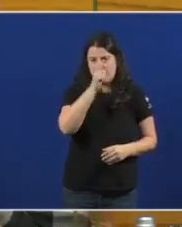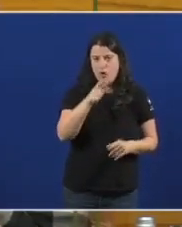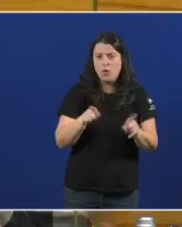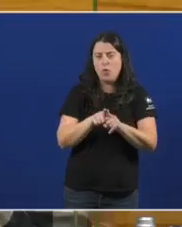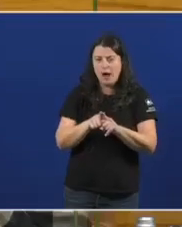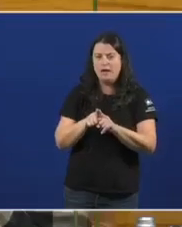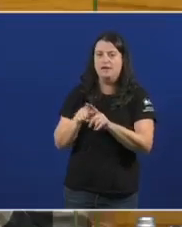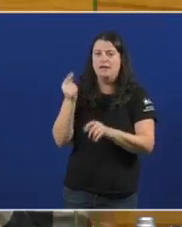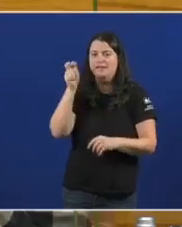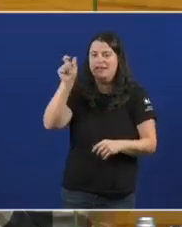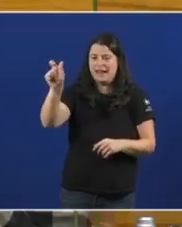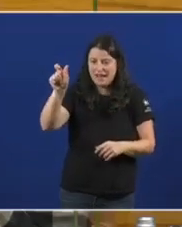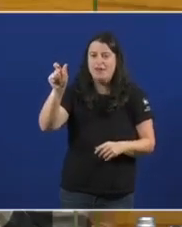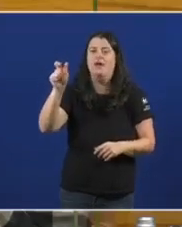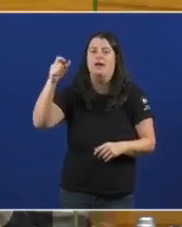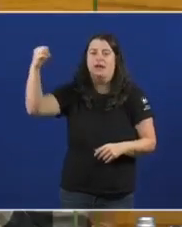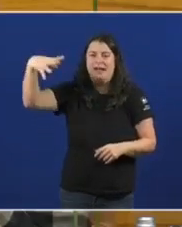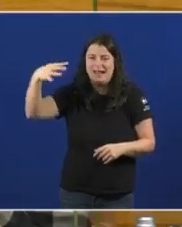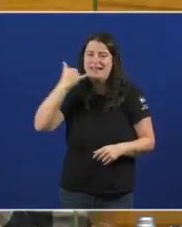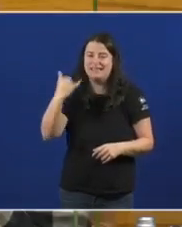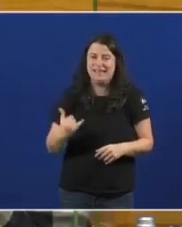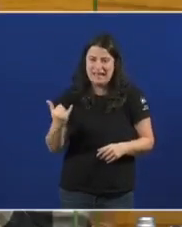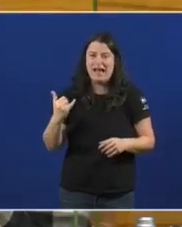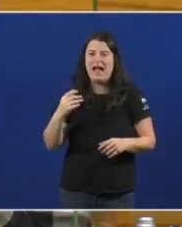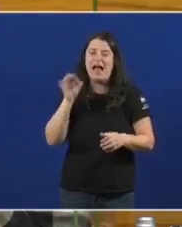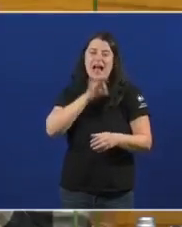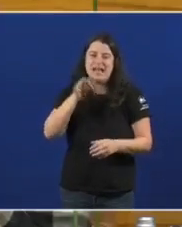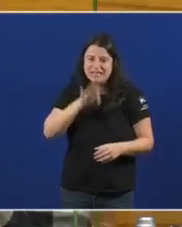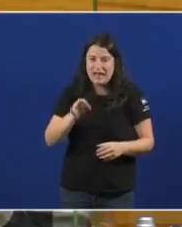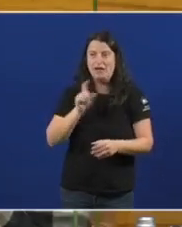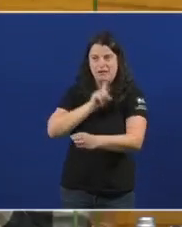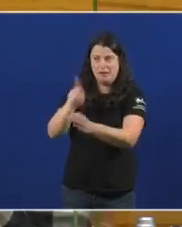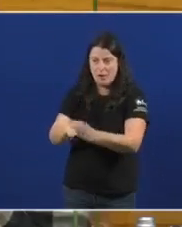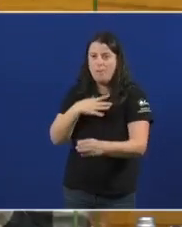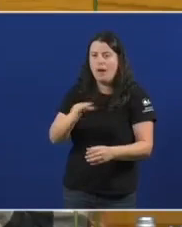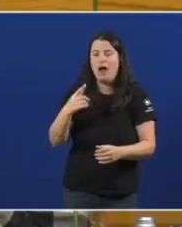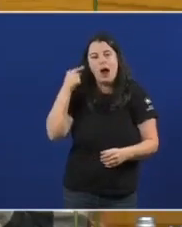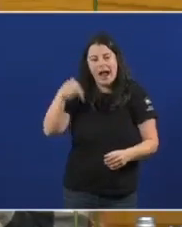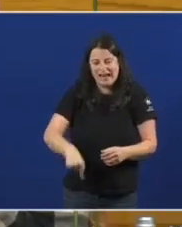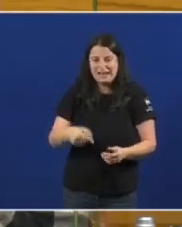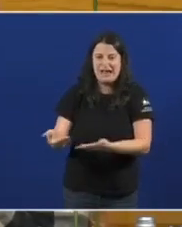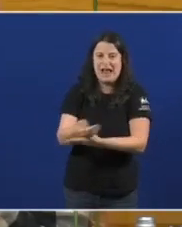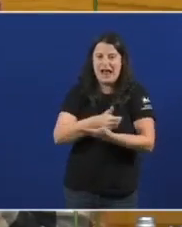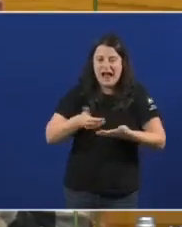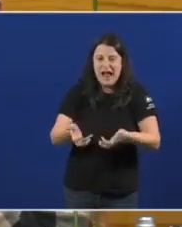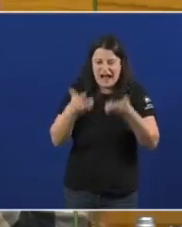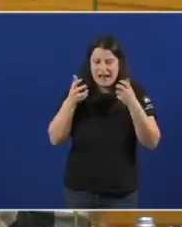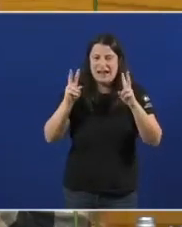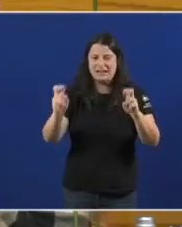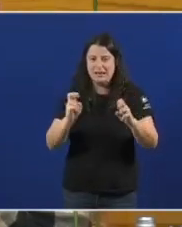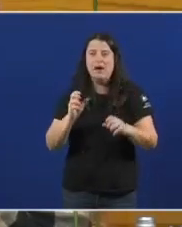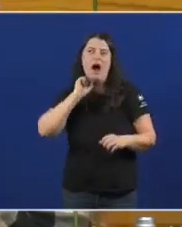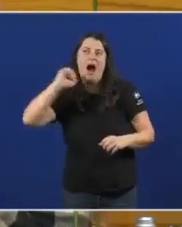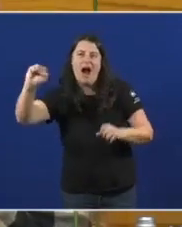defensa dunha tarifa eléctrica galega para que nos beneficiemos da produción enerxética do país, para que en vez de seguir abrazado o